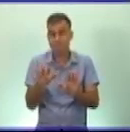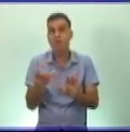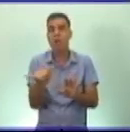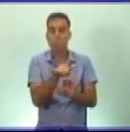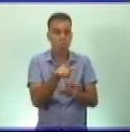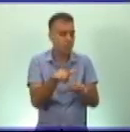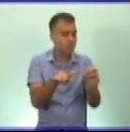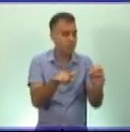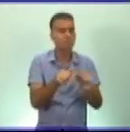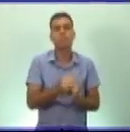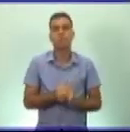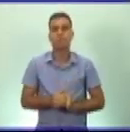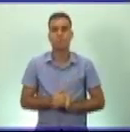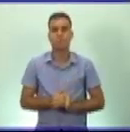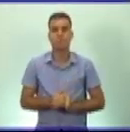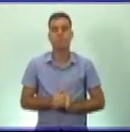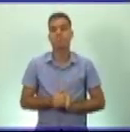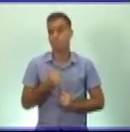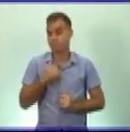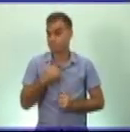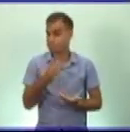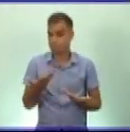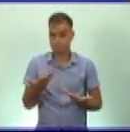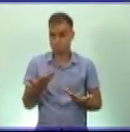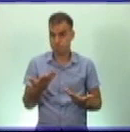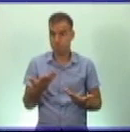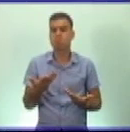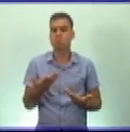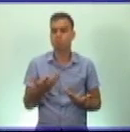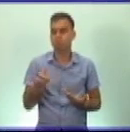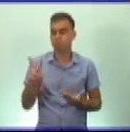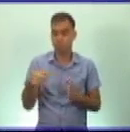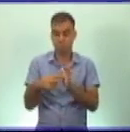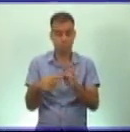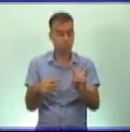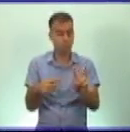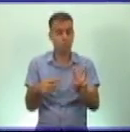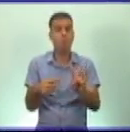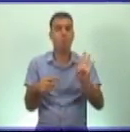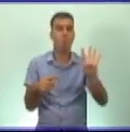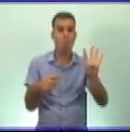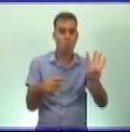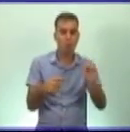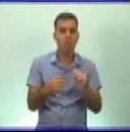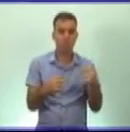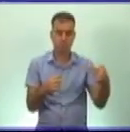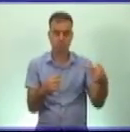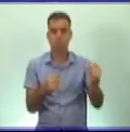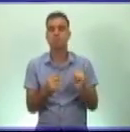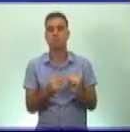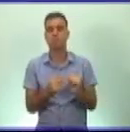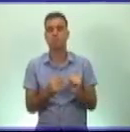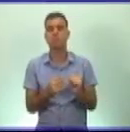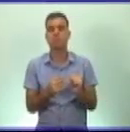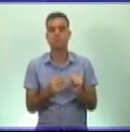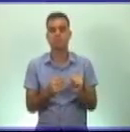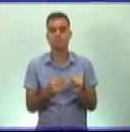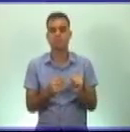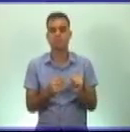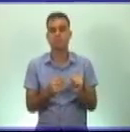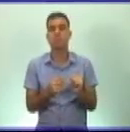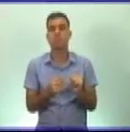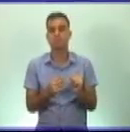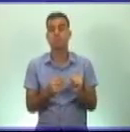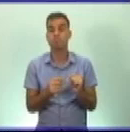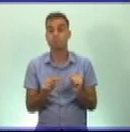0. Fíjense, yo diría entonces 2 por 2, 4 cargas negativas. Y acá 4 positivos. Es decir, que si yo hago la